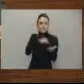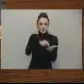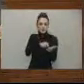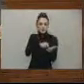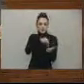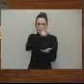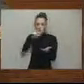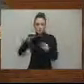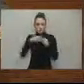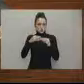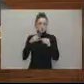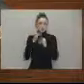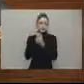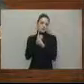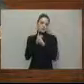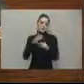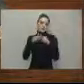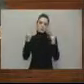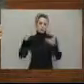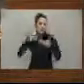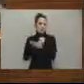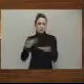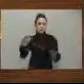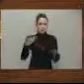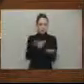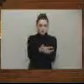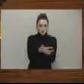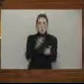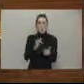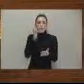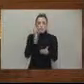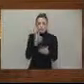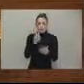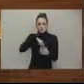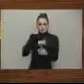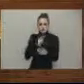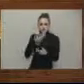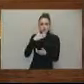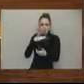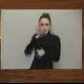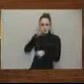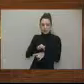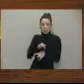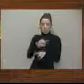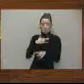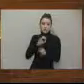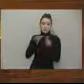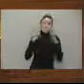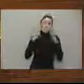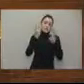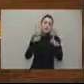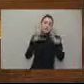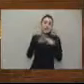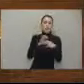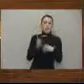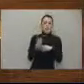los usuarios del transporte público y, por cierto, sobre el cual ya tuvimos ocasión de pronunciarnos en esta Cámara en relación con el transporte ferroviario. El